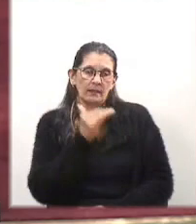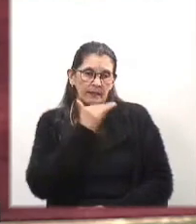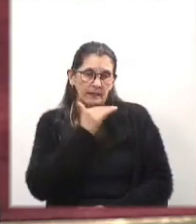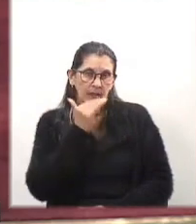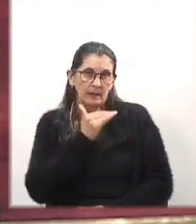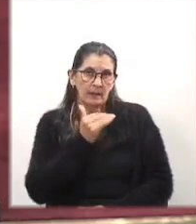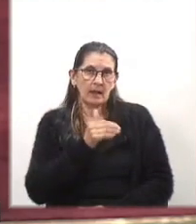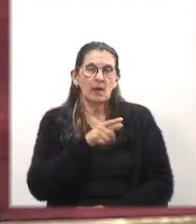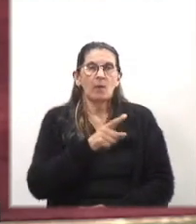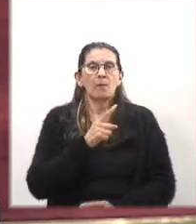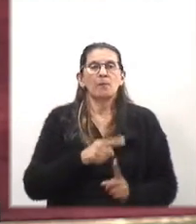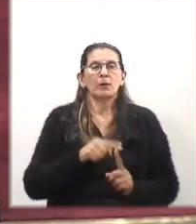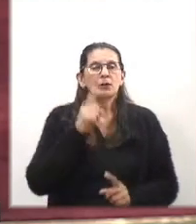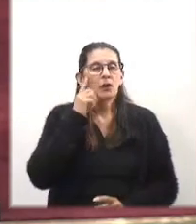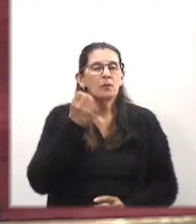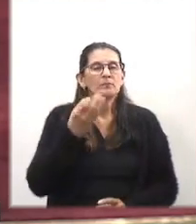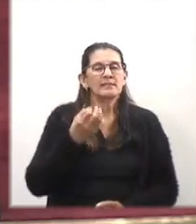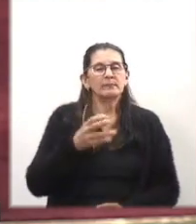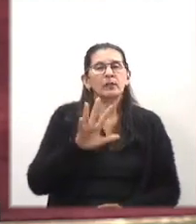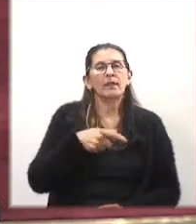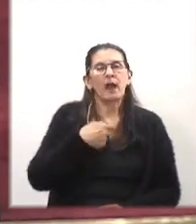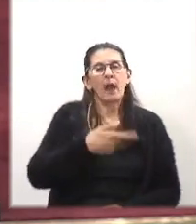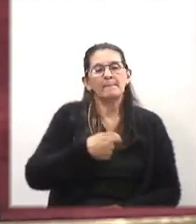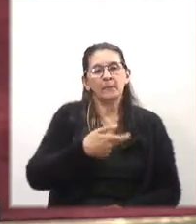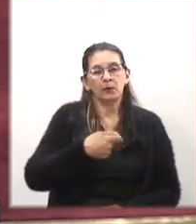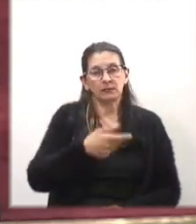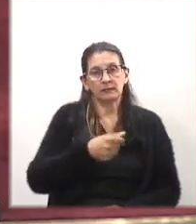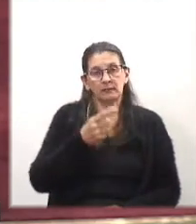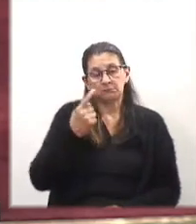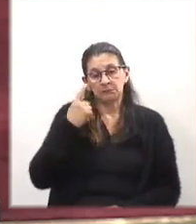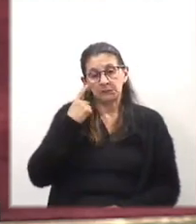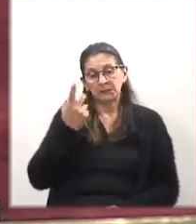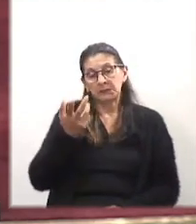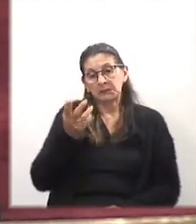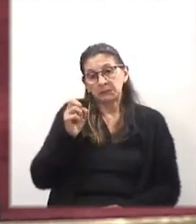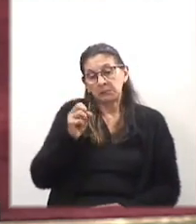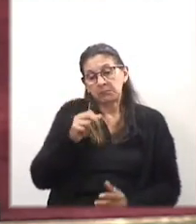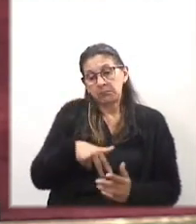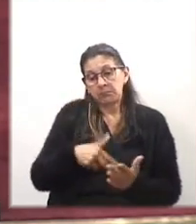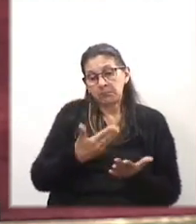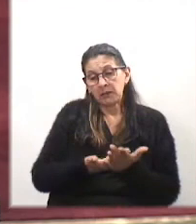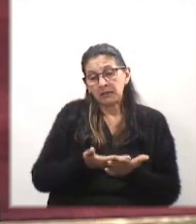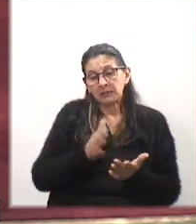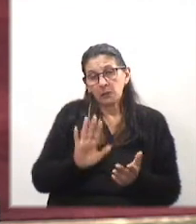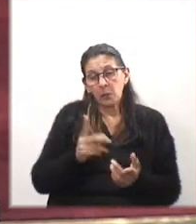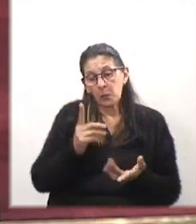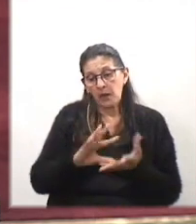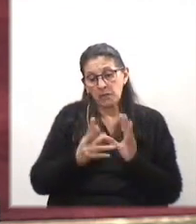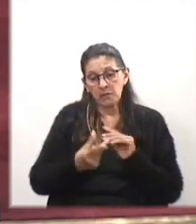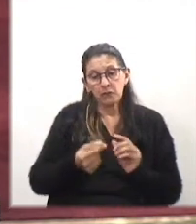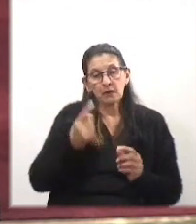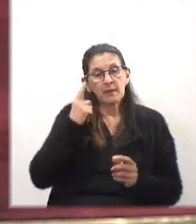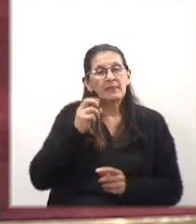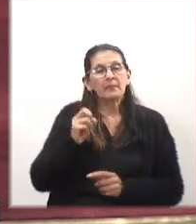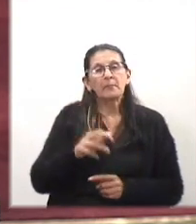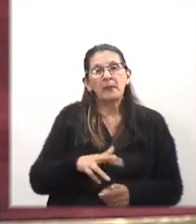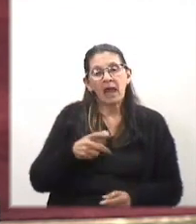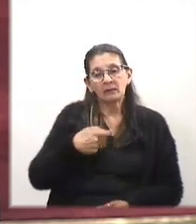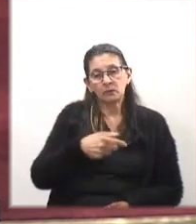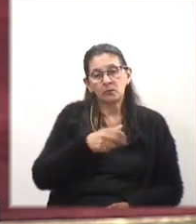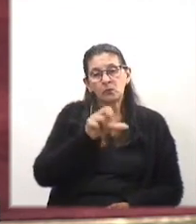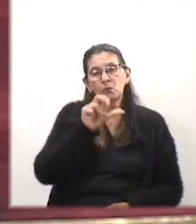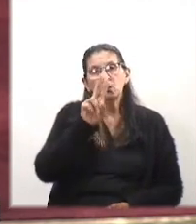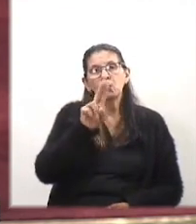por concepto de aportes. Se planteó una fórmula que es la que nosotros estamos manejando con la propuesta constitucional de